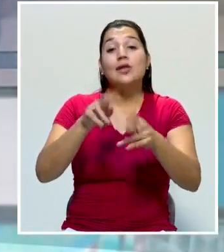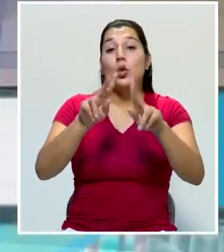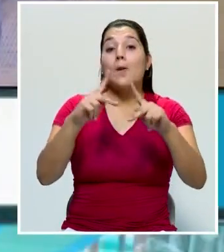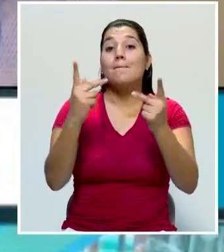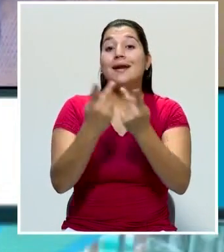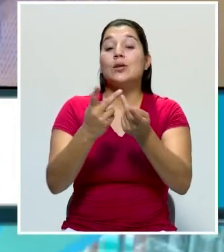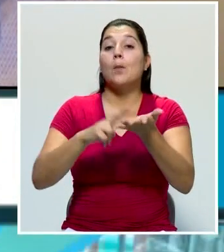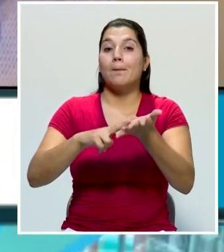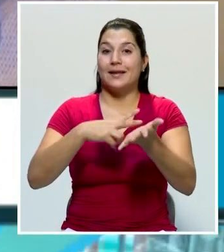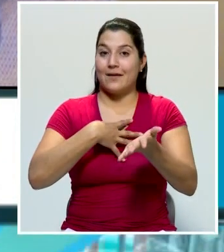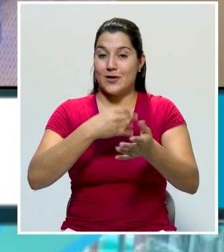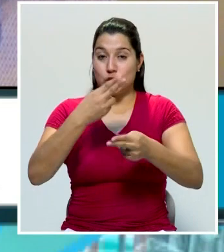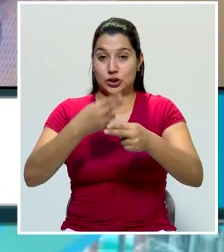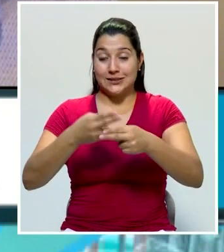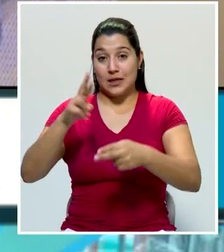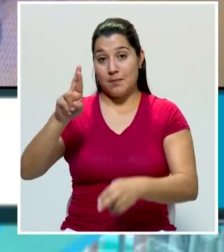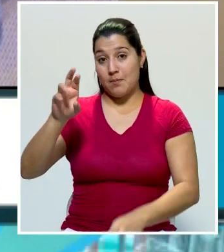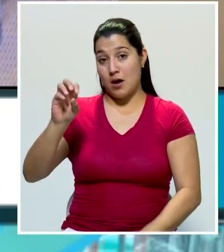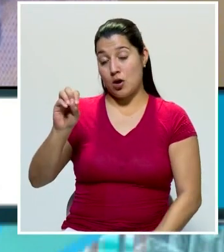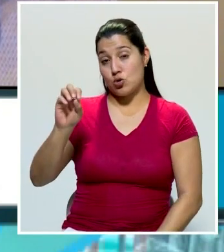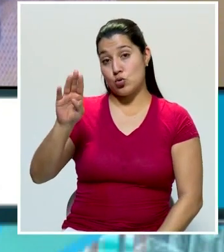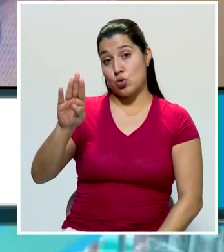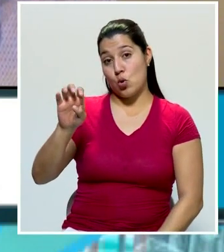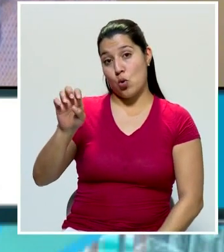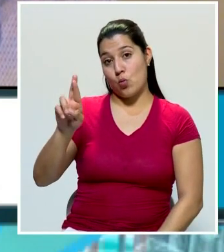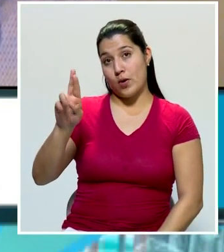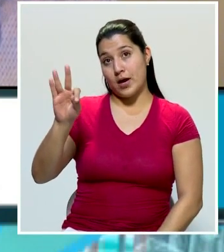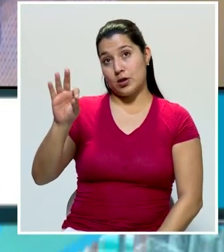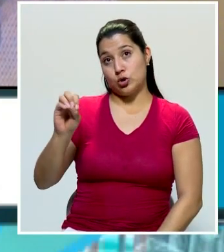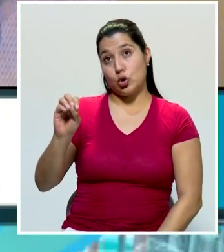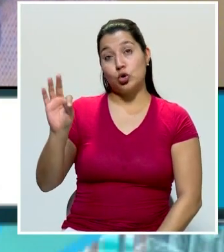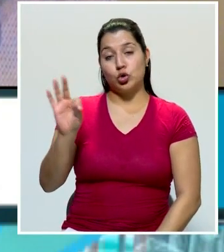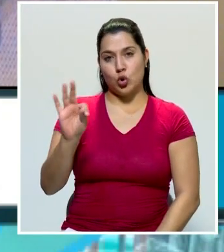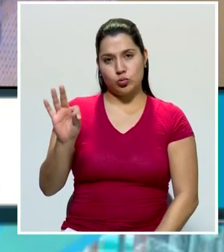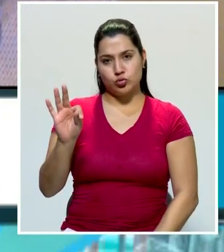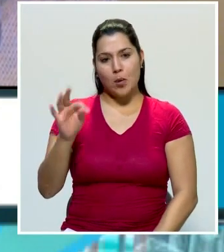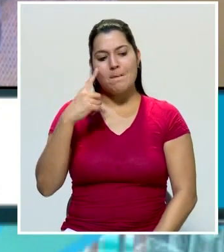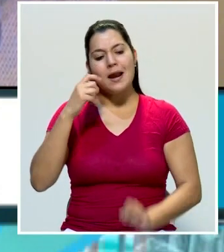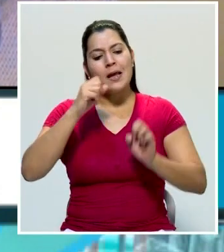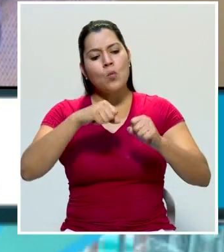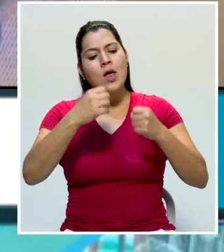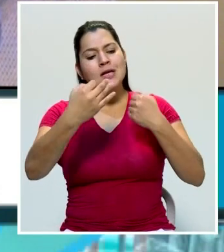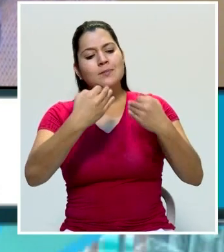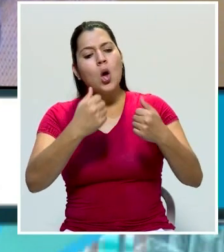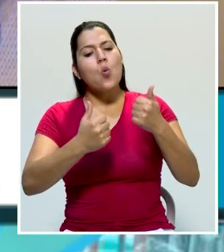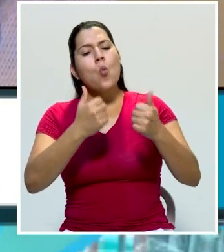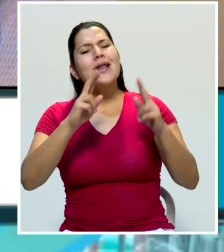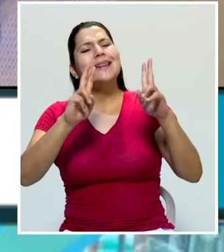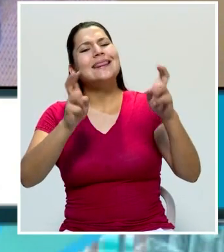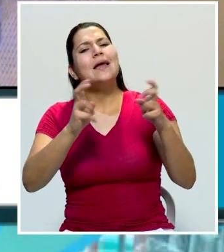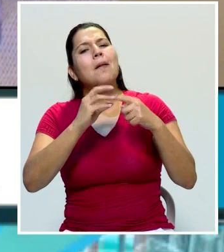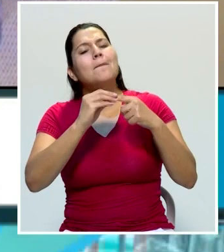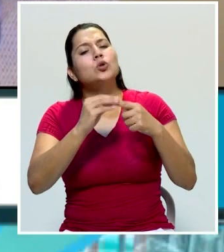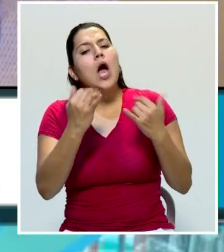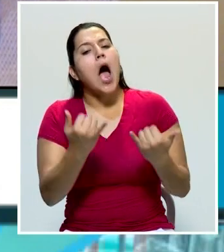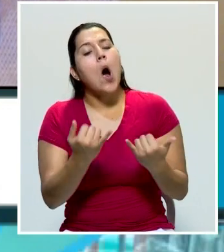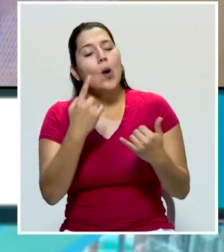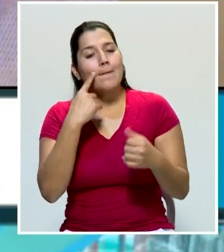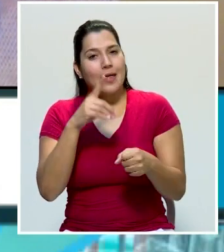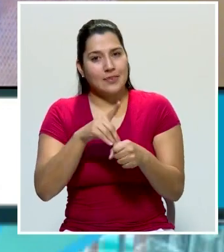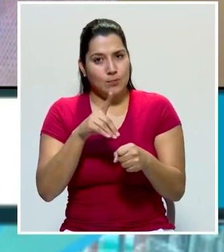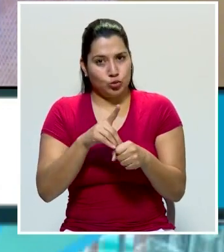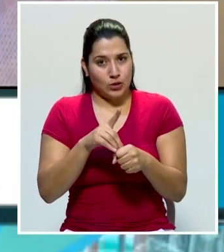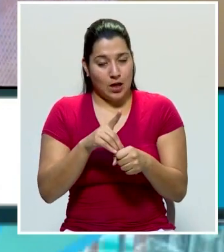Roberto Thompson, sobre las prioridades de los diputados en este momento. Buenas noches, don Roberto. Bienvenido al set de Costa